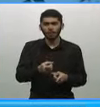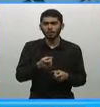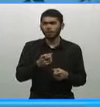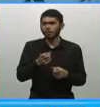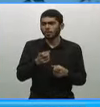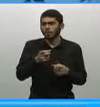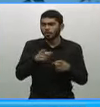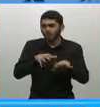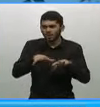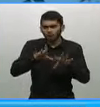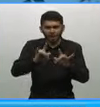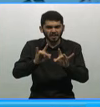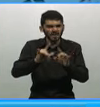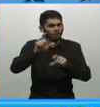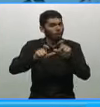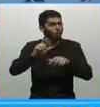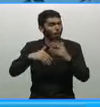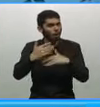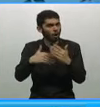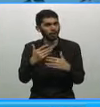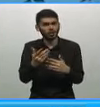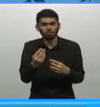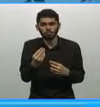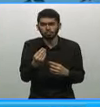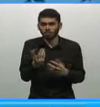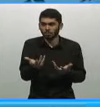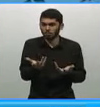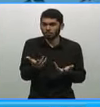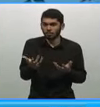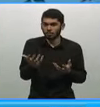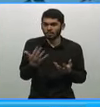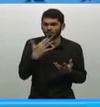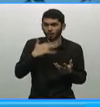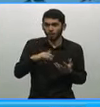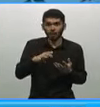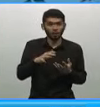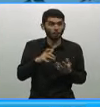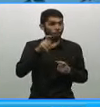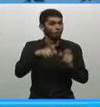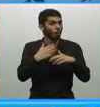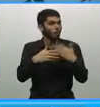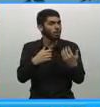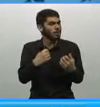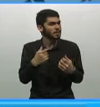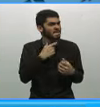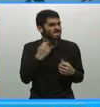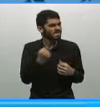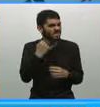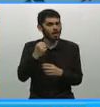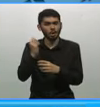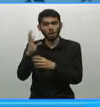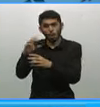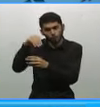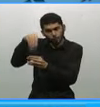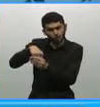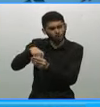situación difícil para los jugadores, porque uno entiende que quieren jugar en sus clubes, uno entiende que quieren estar en la selección